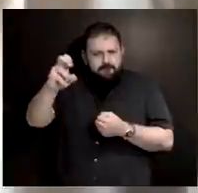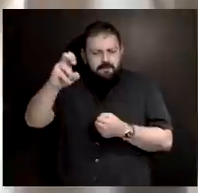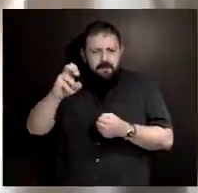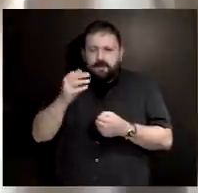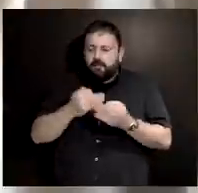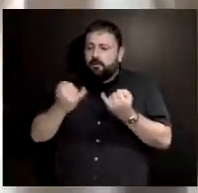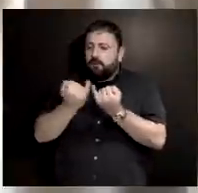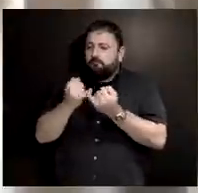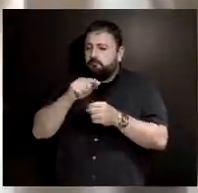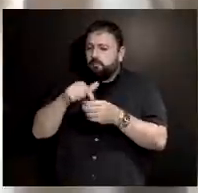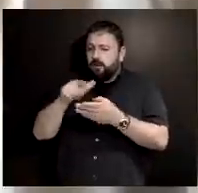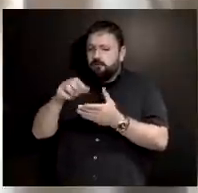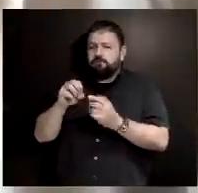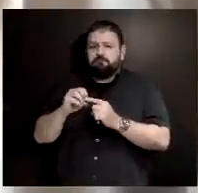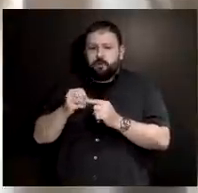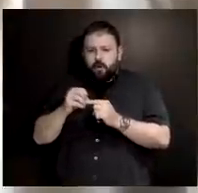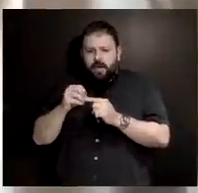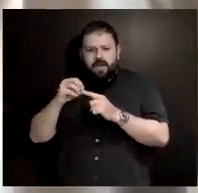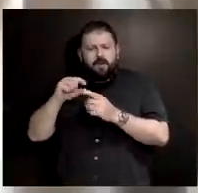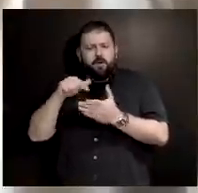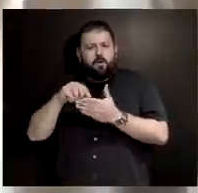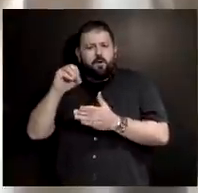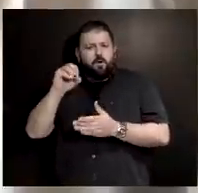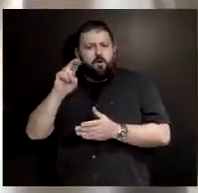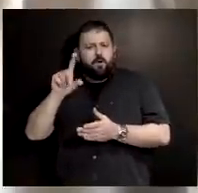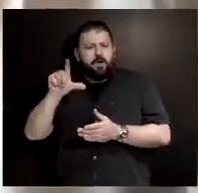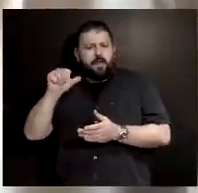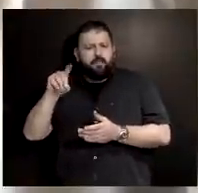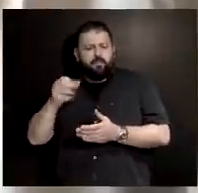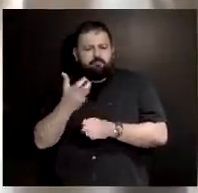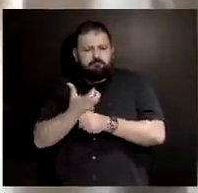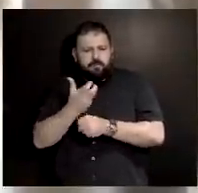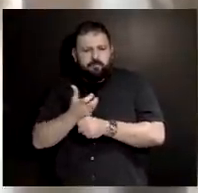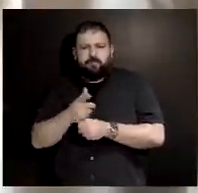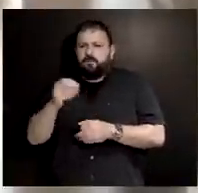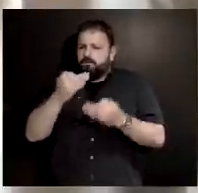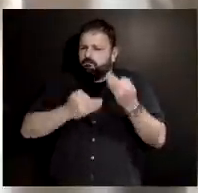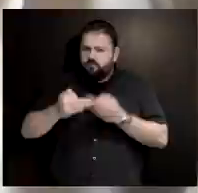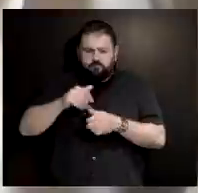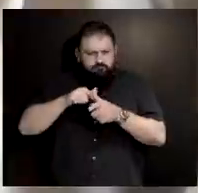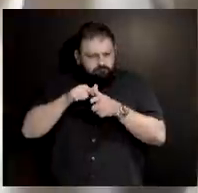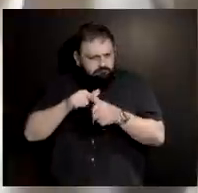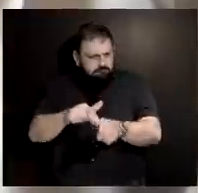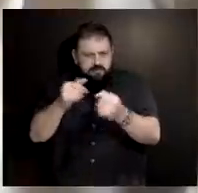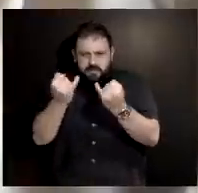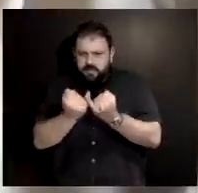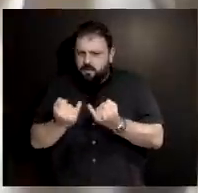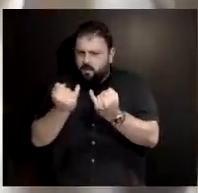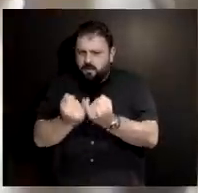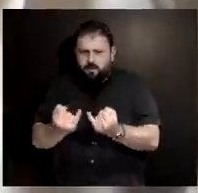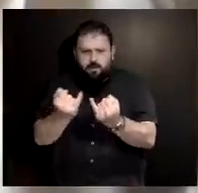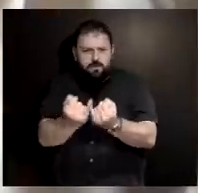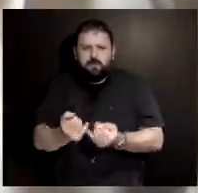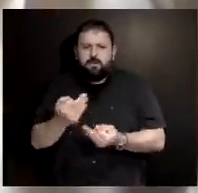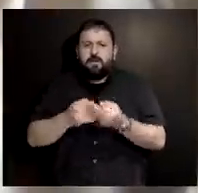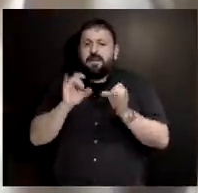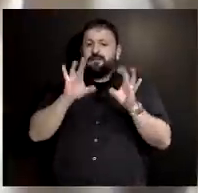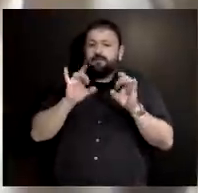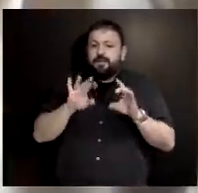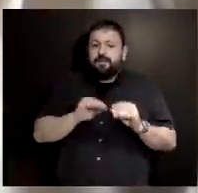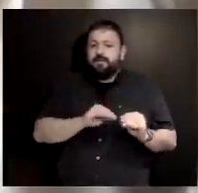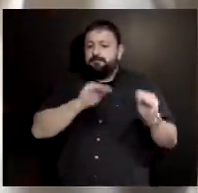y pues gracias a Dios en Orlando hay otra sede de Disney, así que todo eso sigue exactamente igual, no más que lo que era en Los Ángeles hoy va a ser